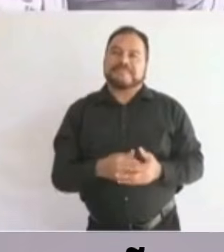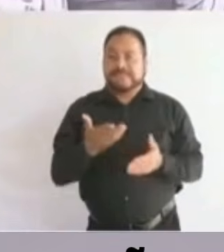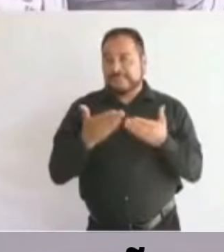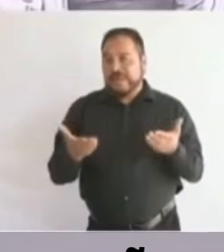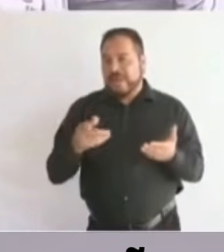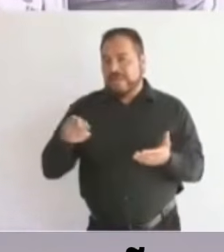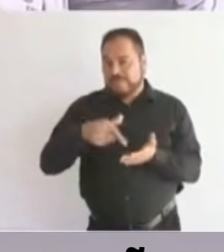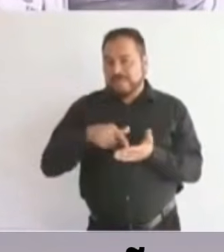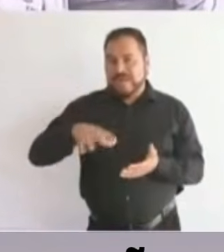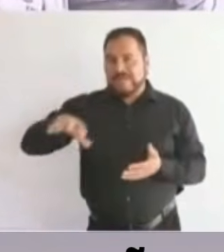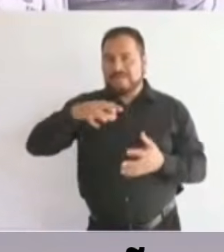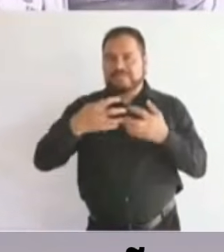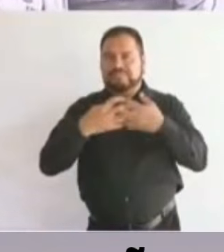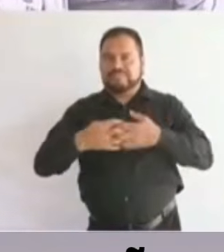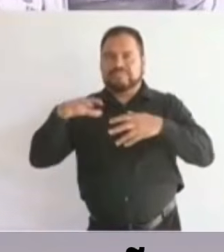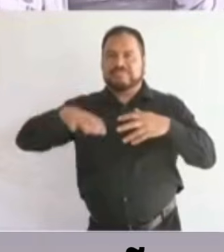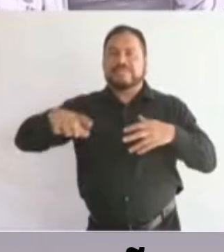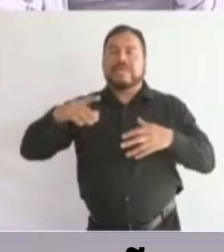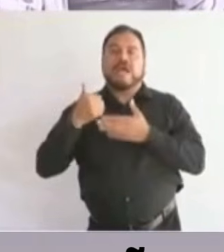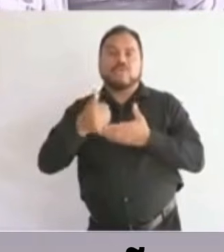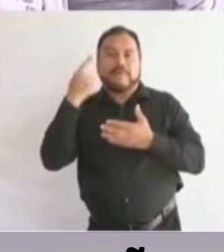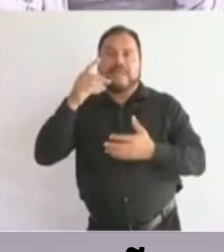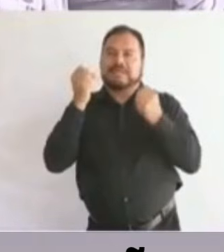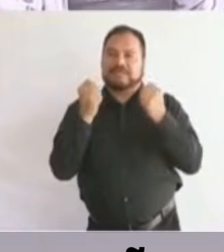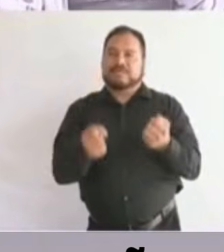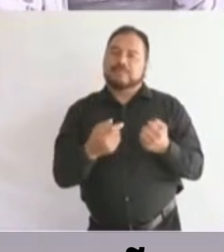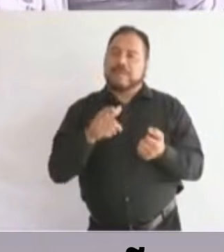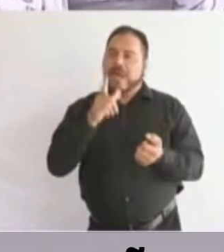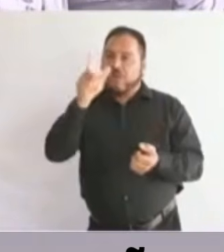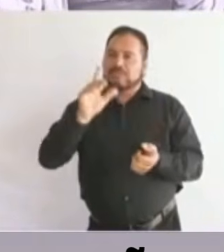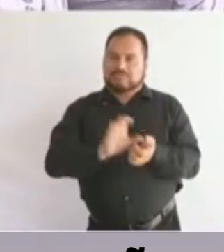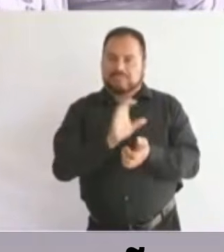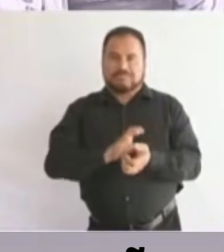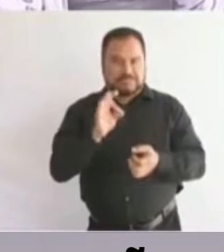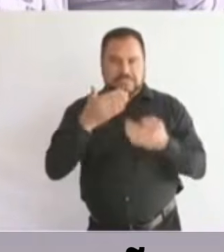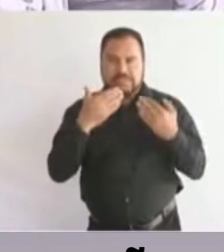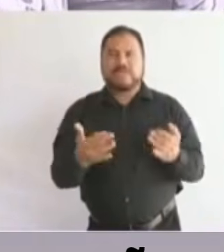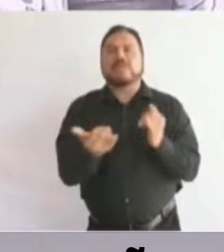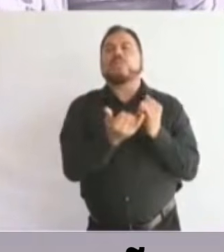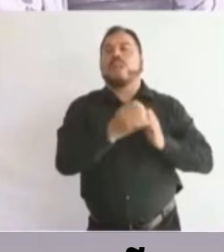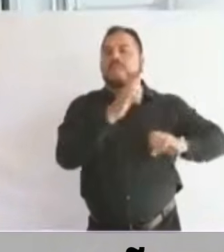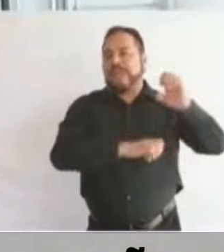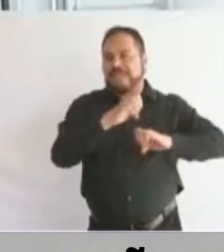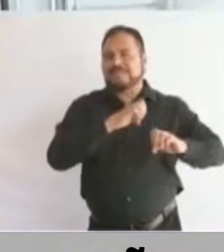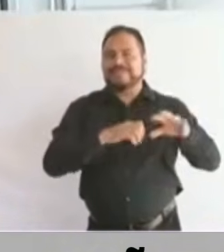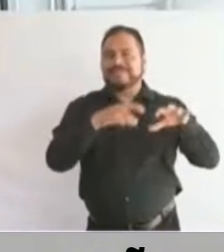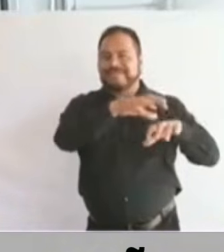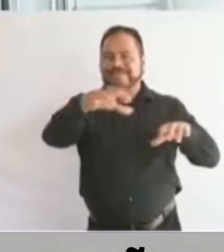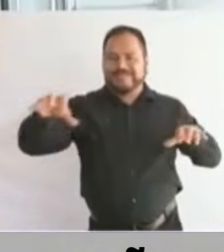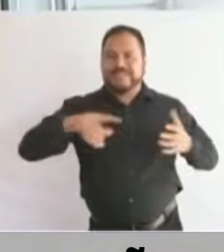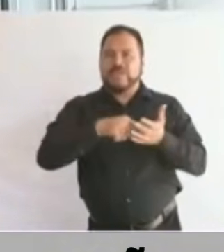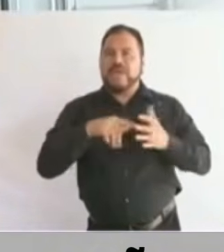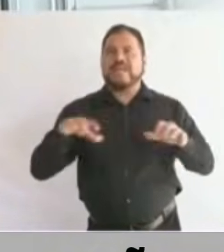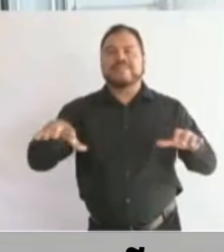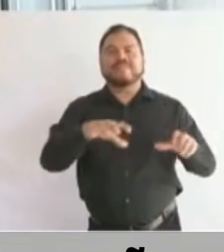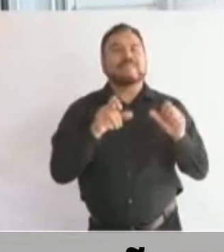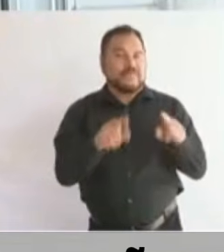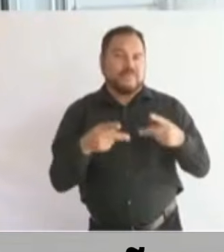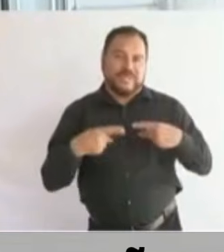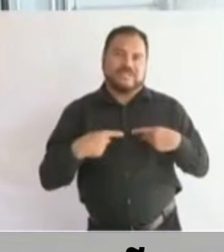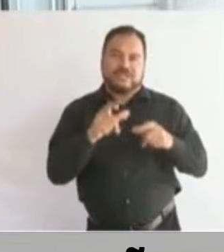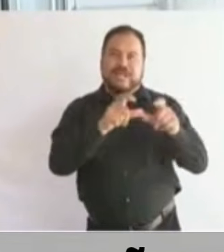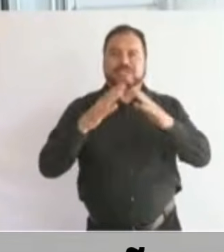virtud de garantizar el servicio eléctrico para Mexicali, tanto para las empresas que están en esta zona como para las